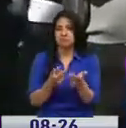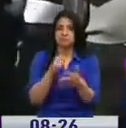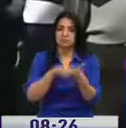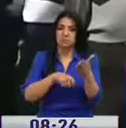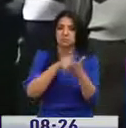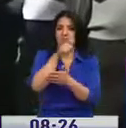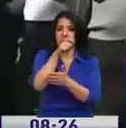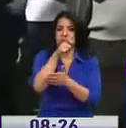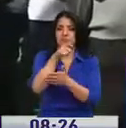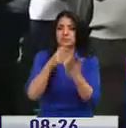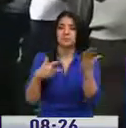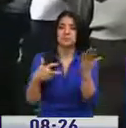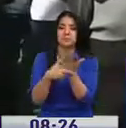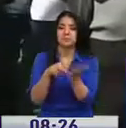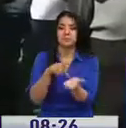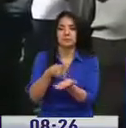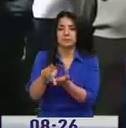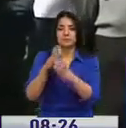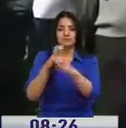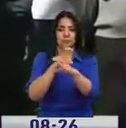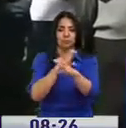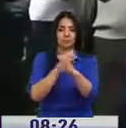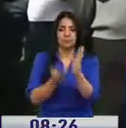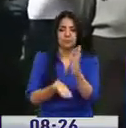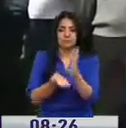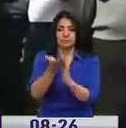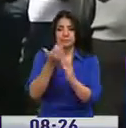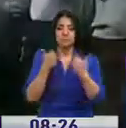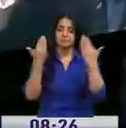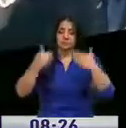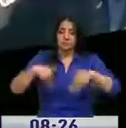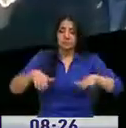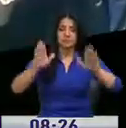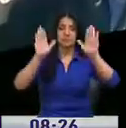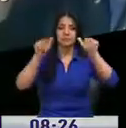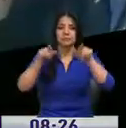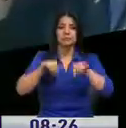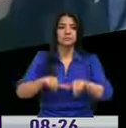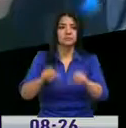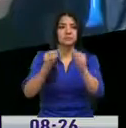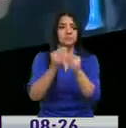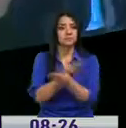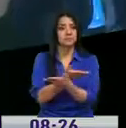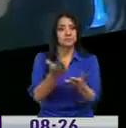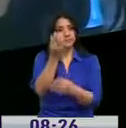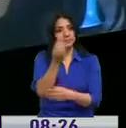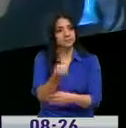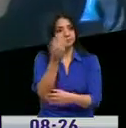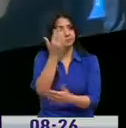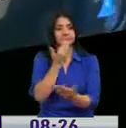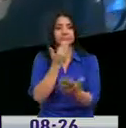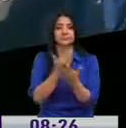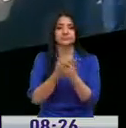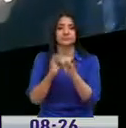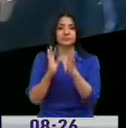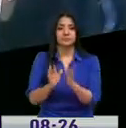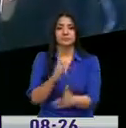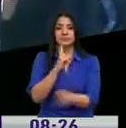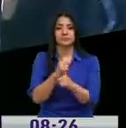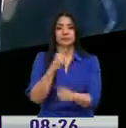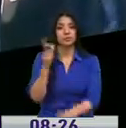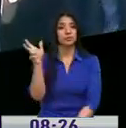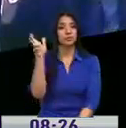suba pues una tarifa al transporte público. Con esta información yo me despido, pero usted sigue con más en Estudios. Buenos días. Gracias, Andreita. Yo escuchaba de